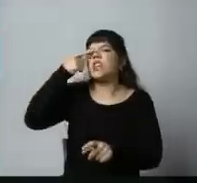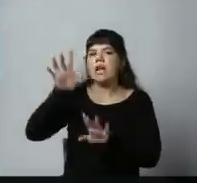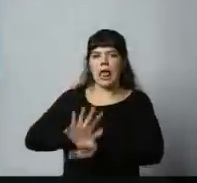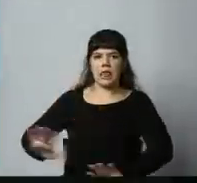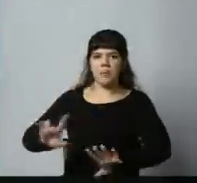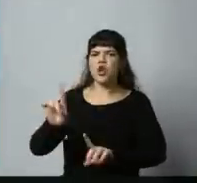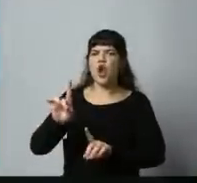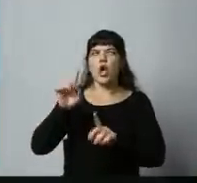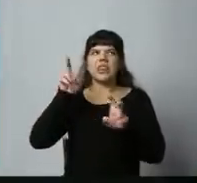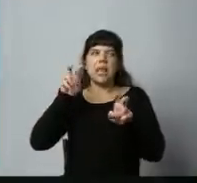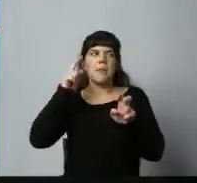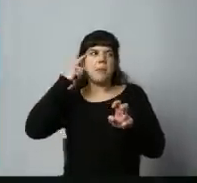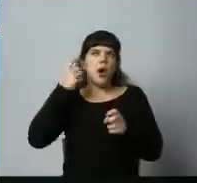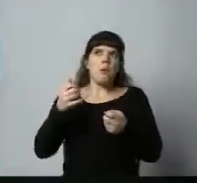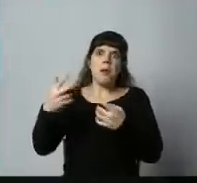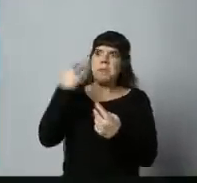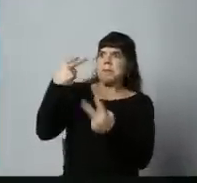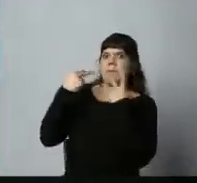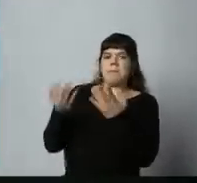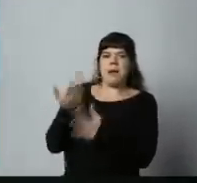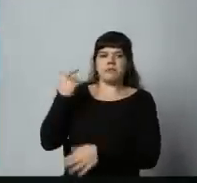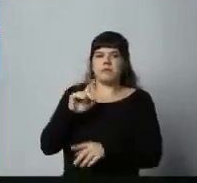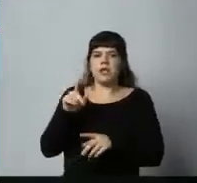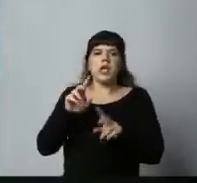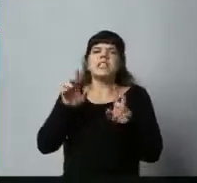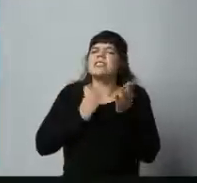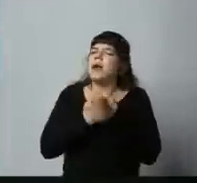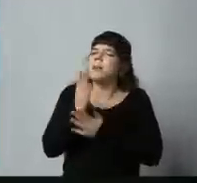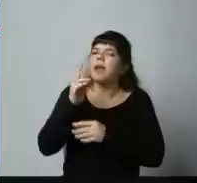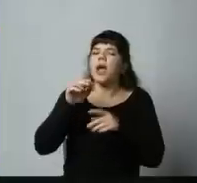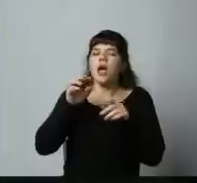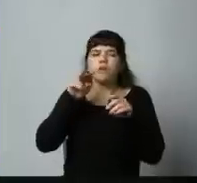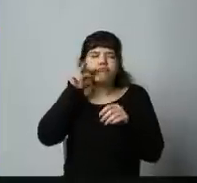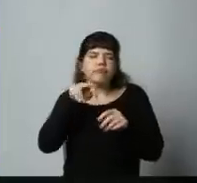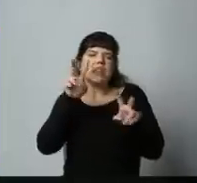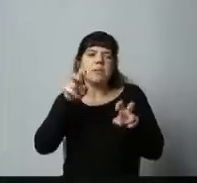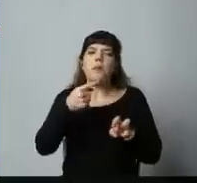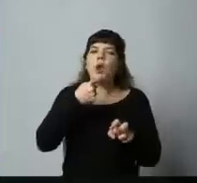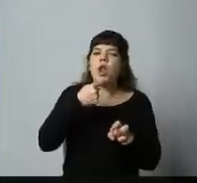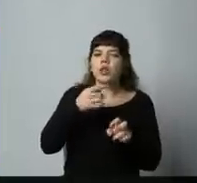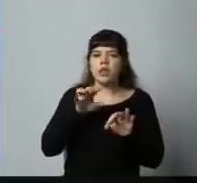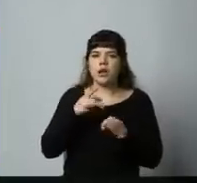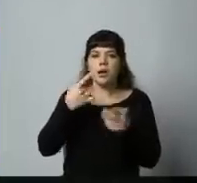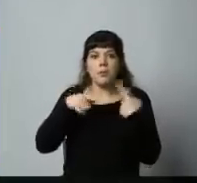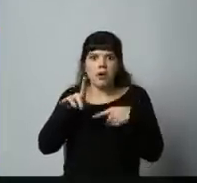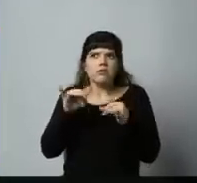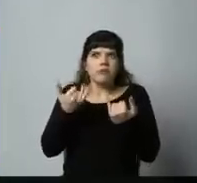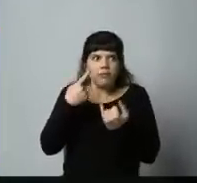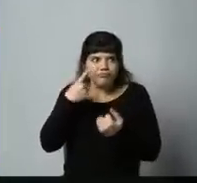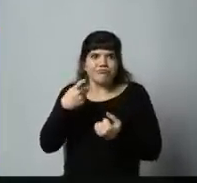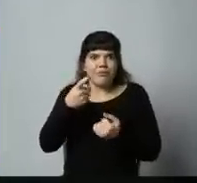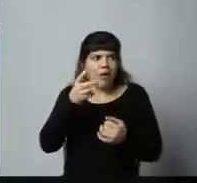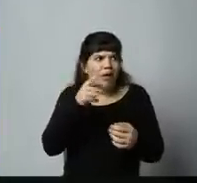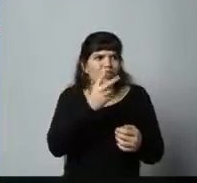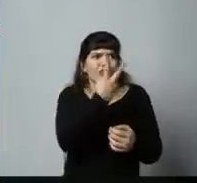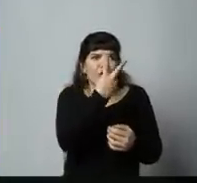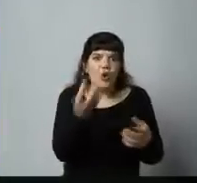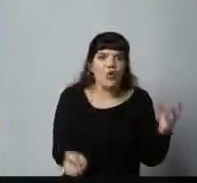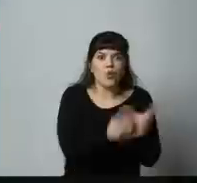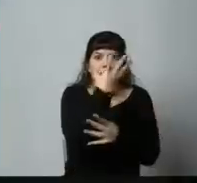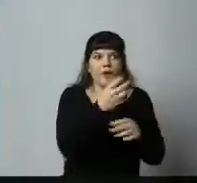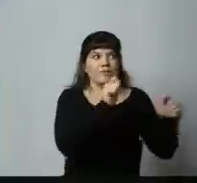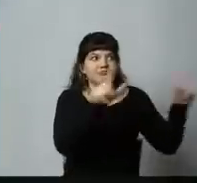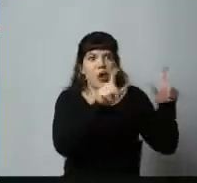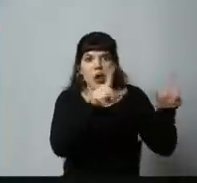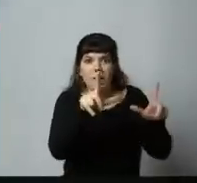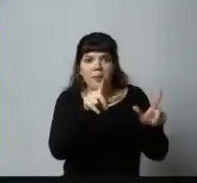rating siempre fue un problema político un problema de orientación editorial y bastó que surgieran alternativas distintas